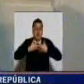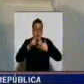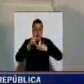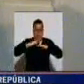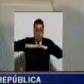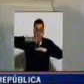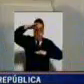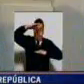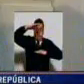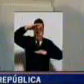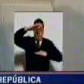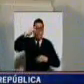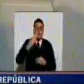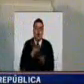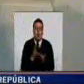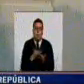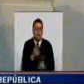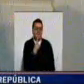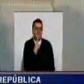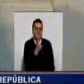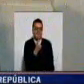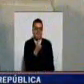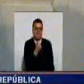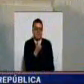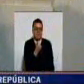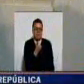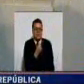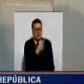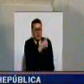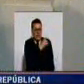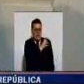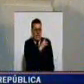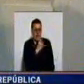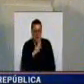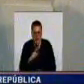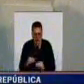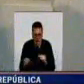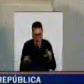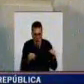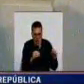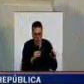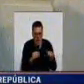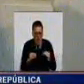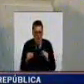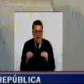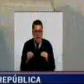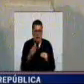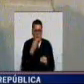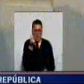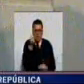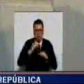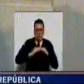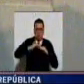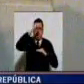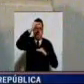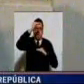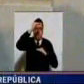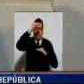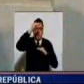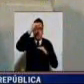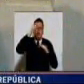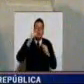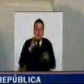compra. O sea, lo que dice es que en Chile lo que están diciendo es que ese nuevo precio complica la compra. ¿La compra de quién? De